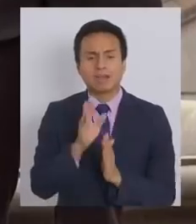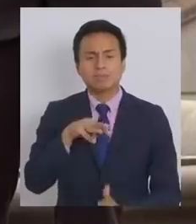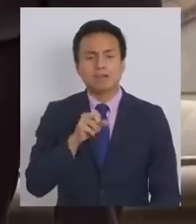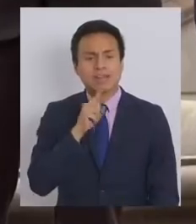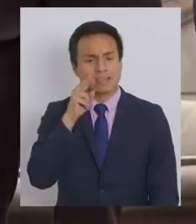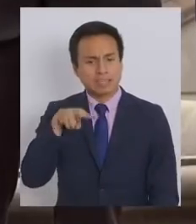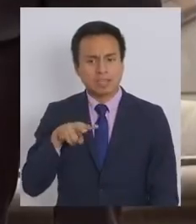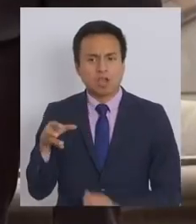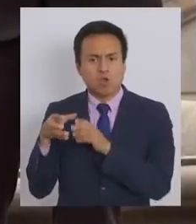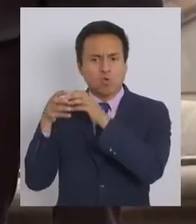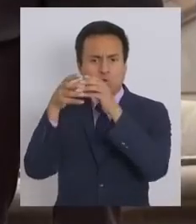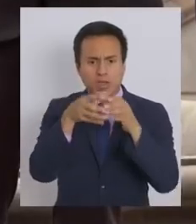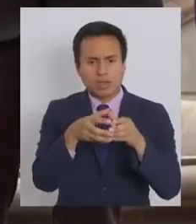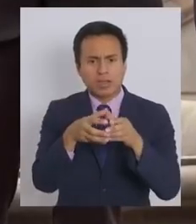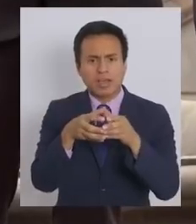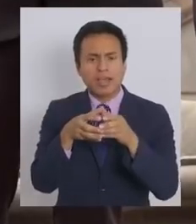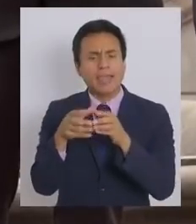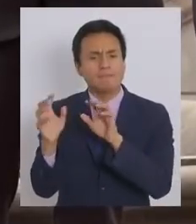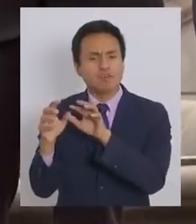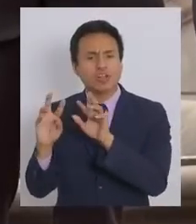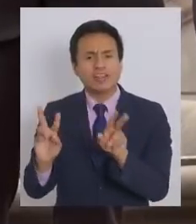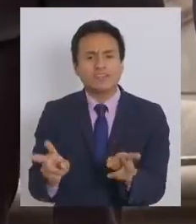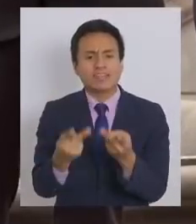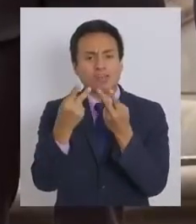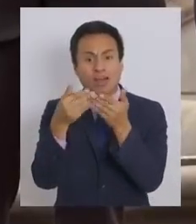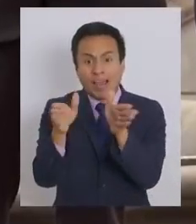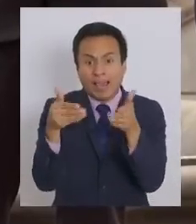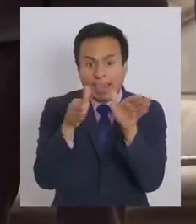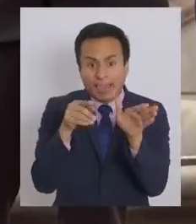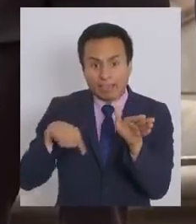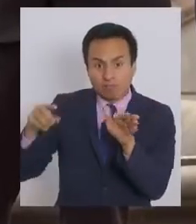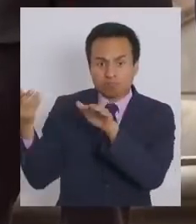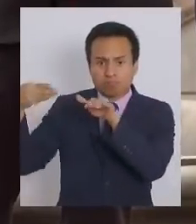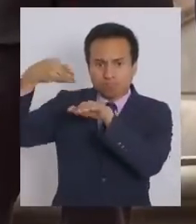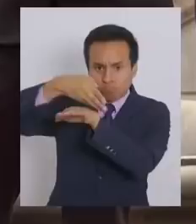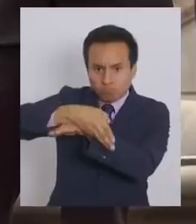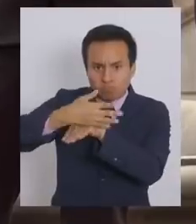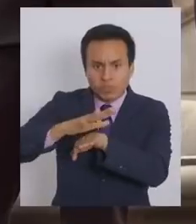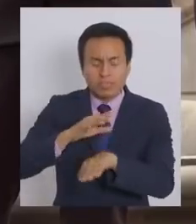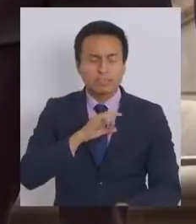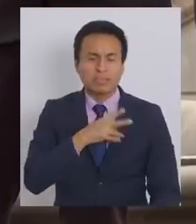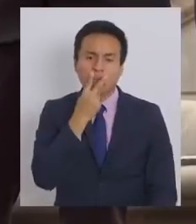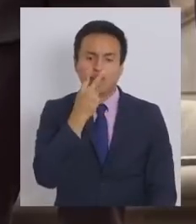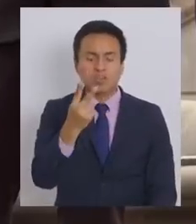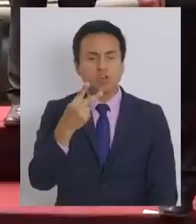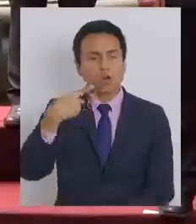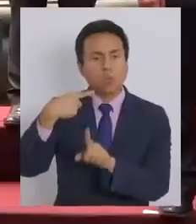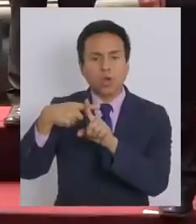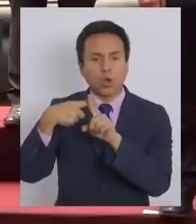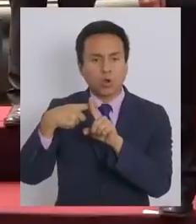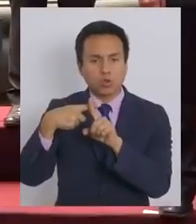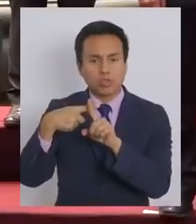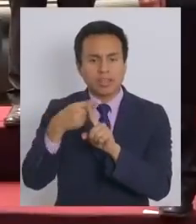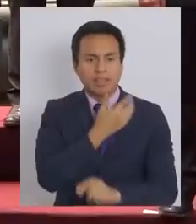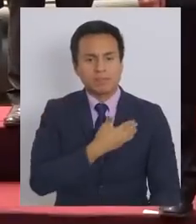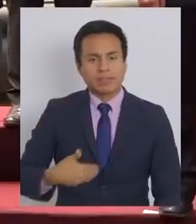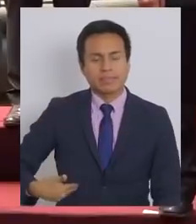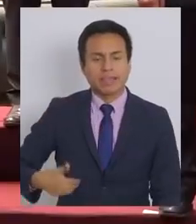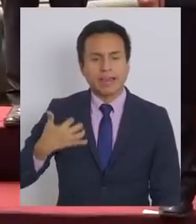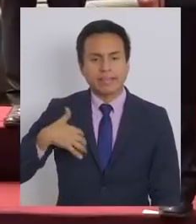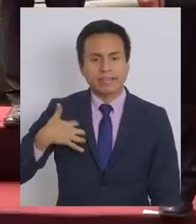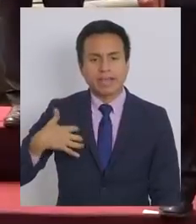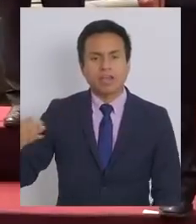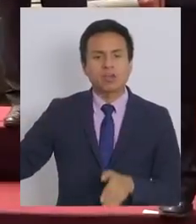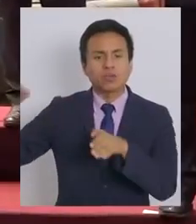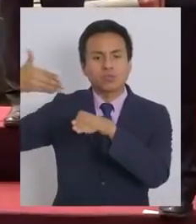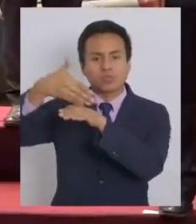la escuadra o con la expedición libertadora, Chile siempre ha visto con muy buenos ojos que los presidentes de Argentina